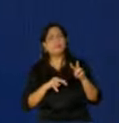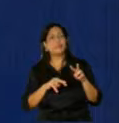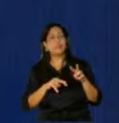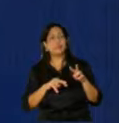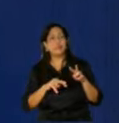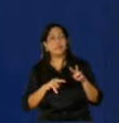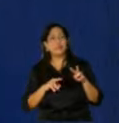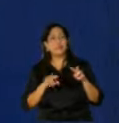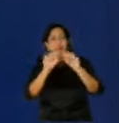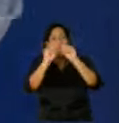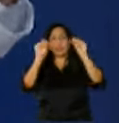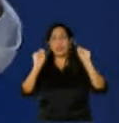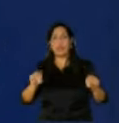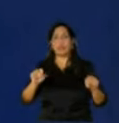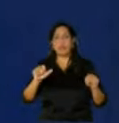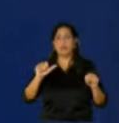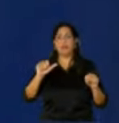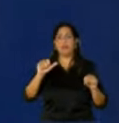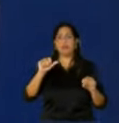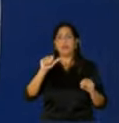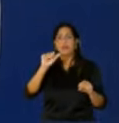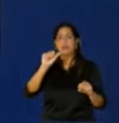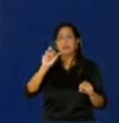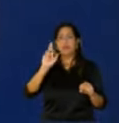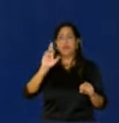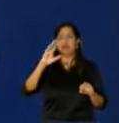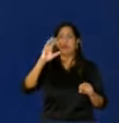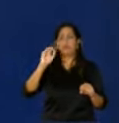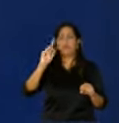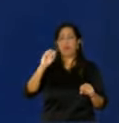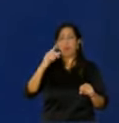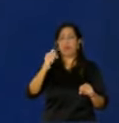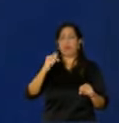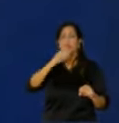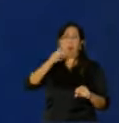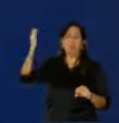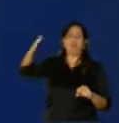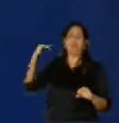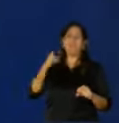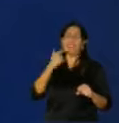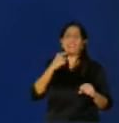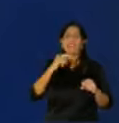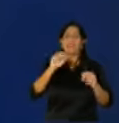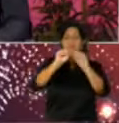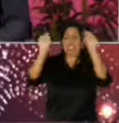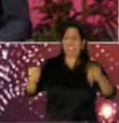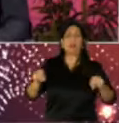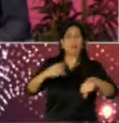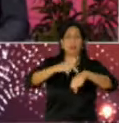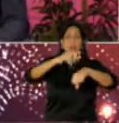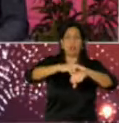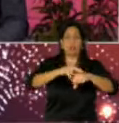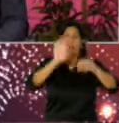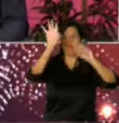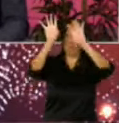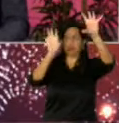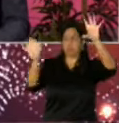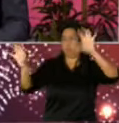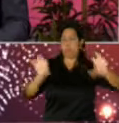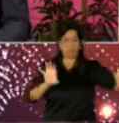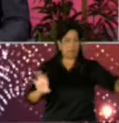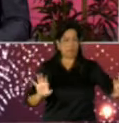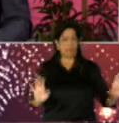en el sistema Arbona antiguo en 6 regiones de Puerto Rico. Y ellos el día antes se reúnen todos, y